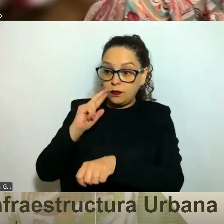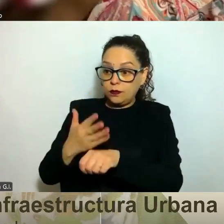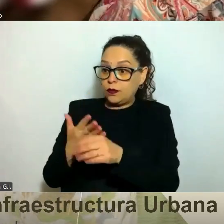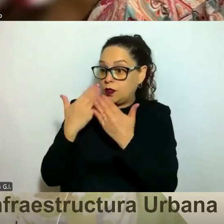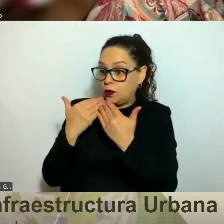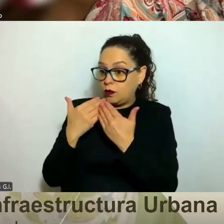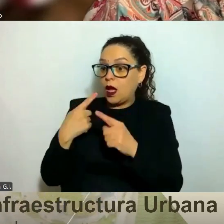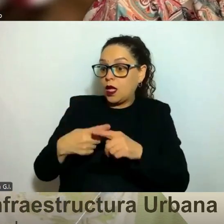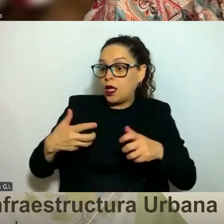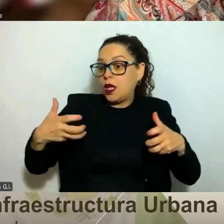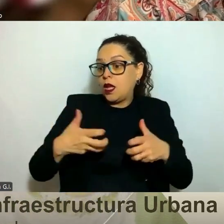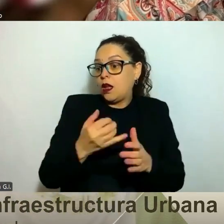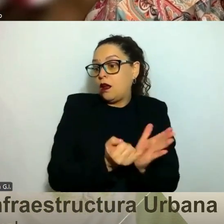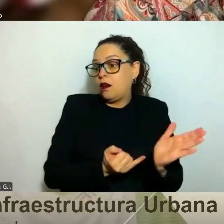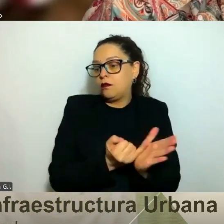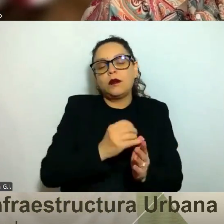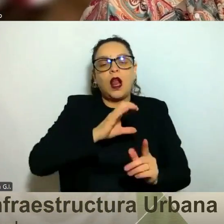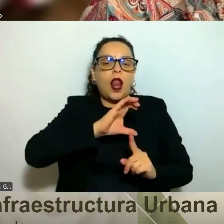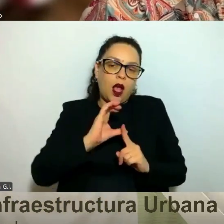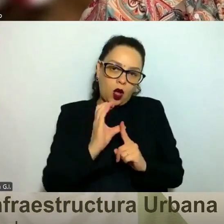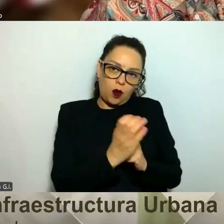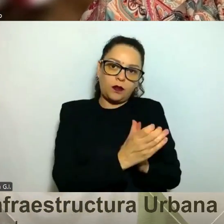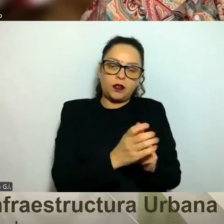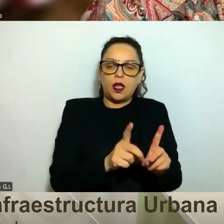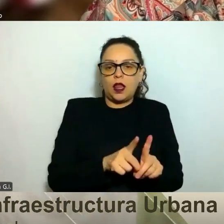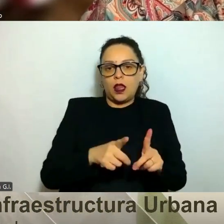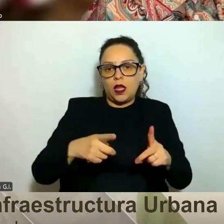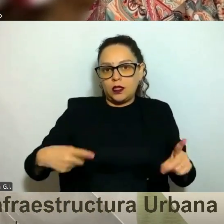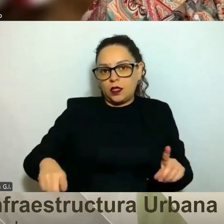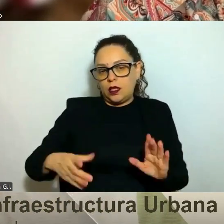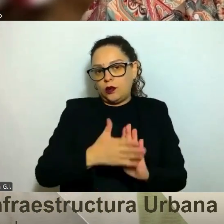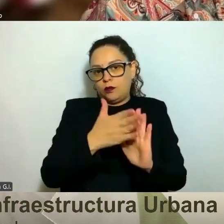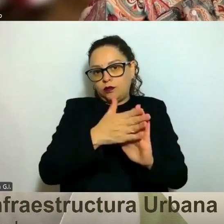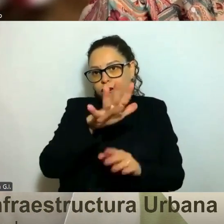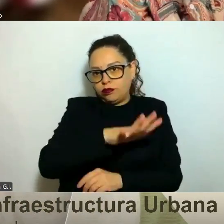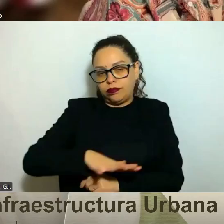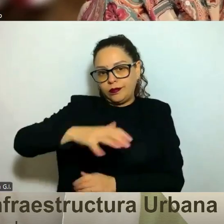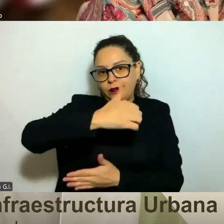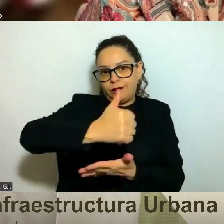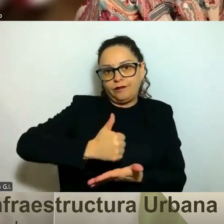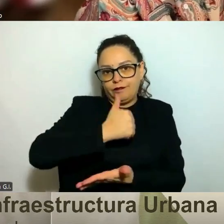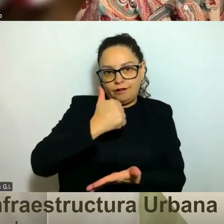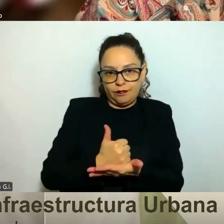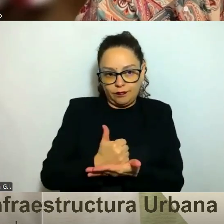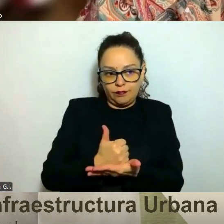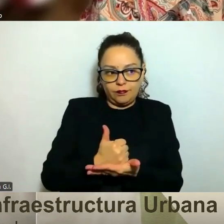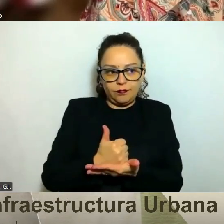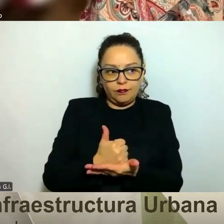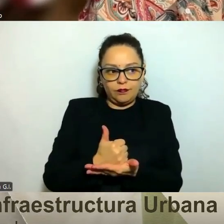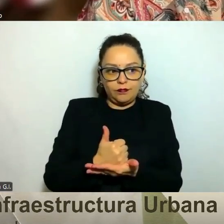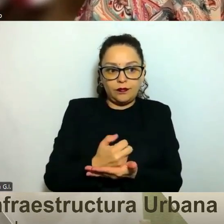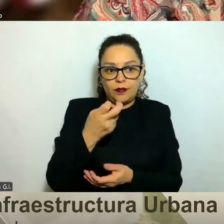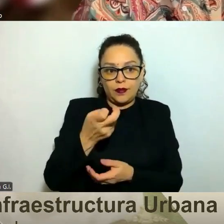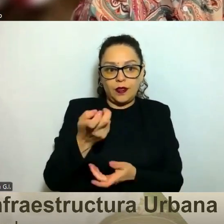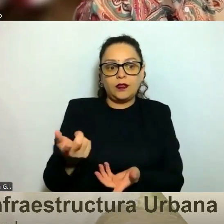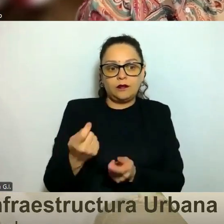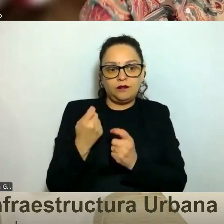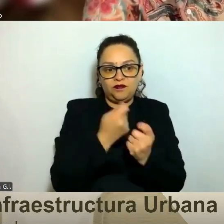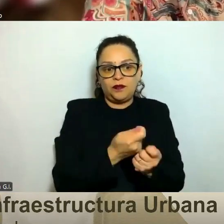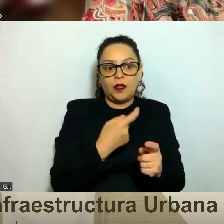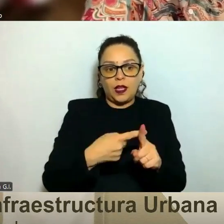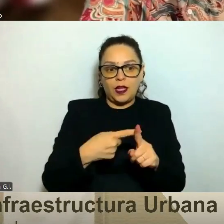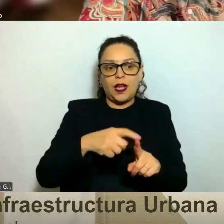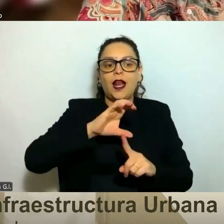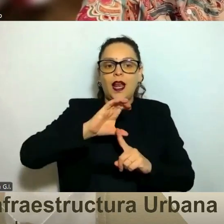asumirá la Comisión de Desarrollo e Infraestructura Urbana mientras ese consejo no se instalará, serían las facultades de esta comisión y